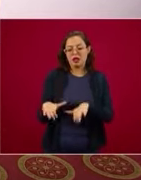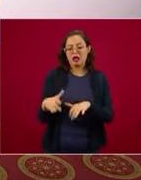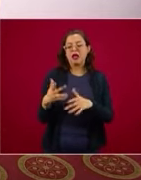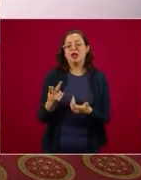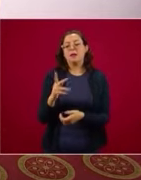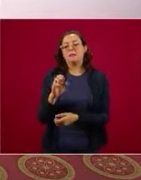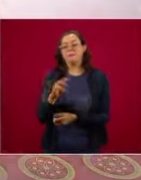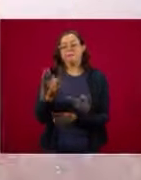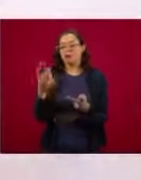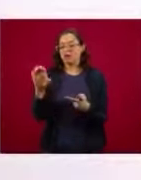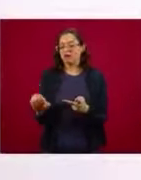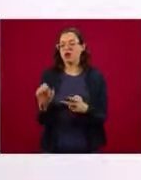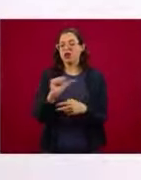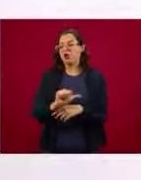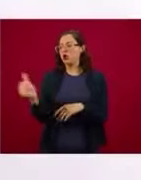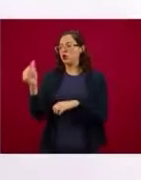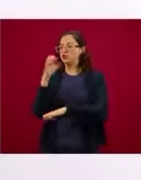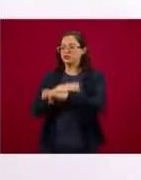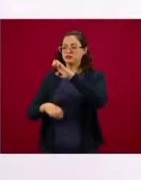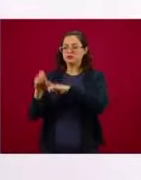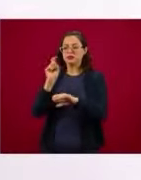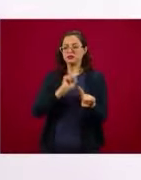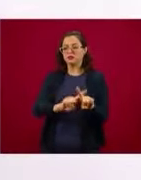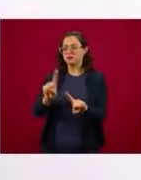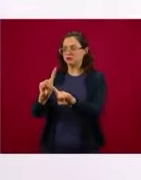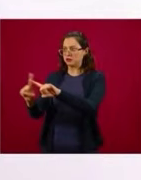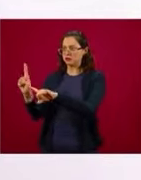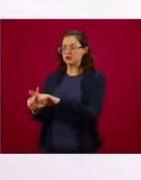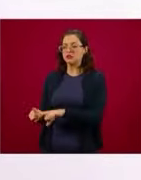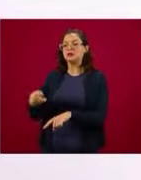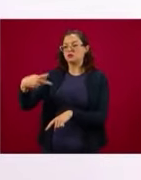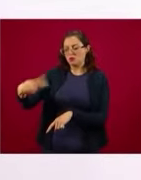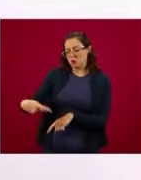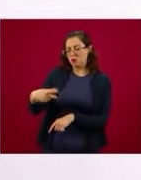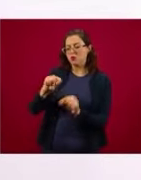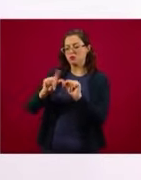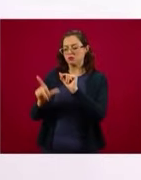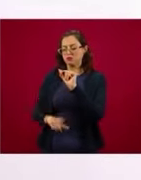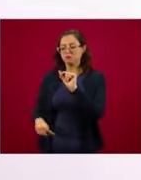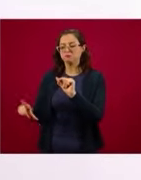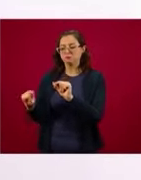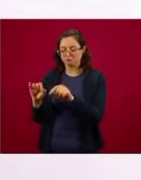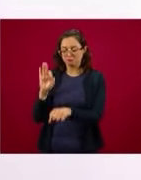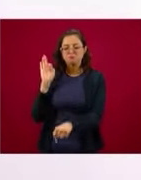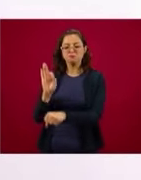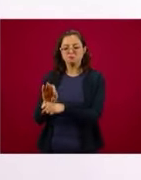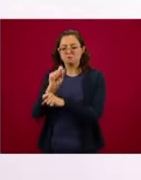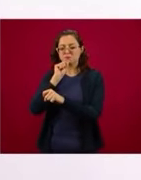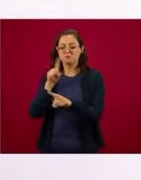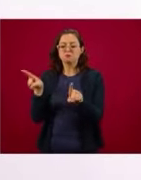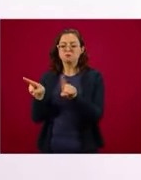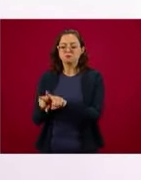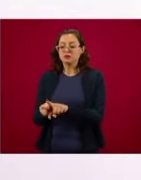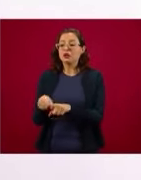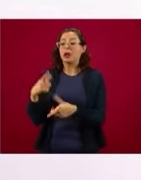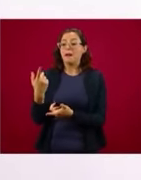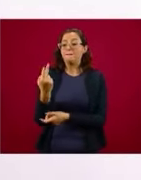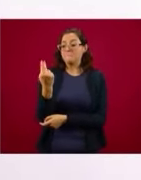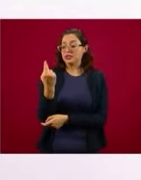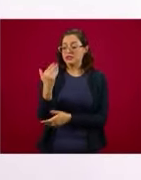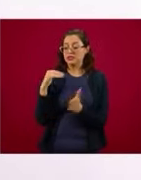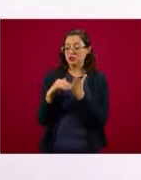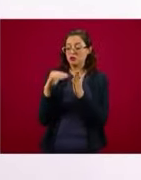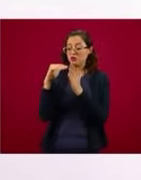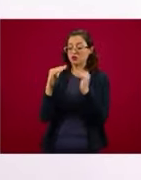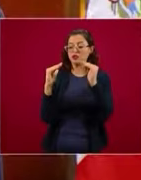está en otro momento donde existe un y me y el indio le va a tener que marcar los límites